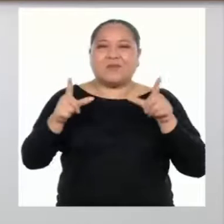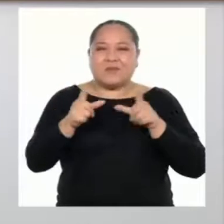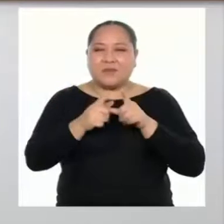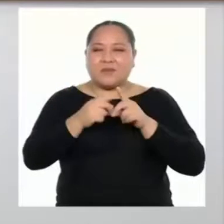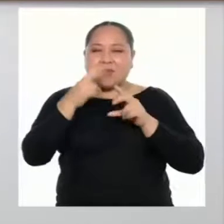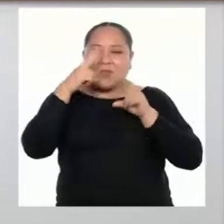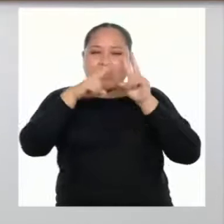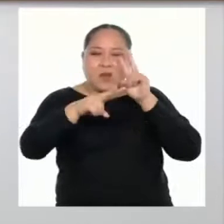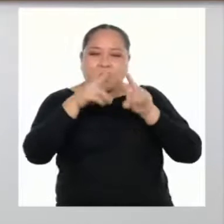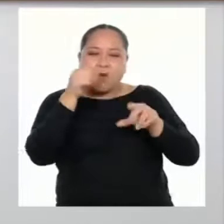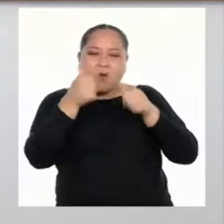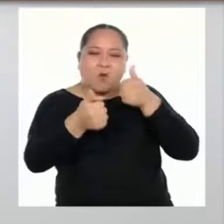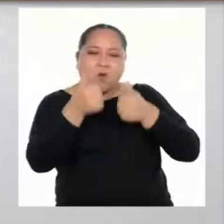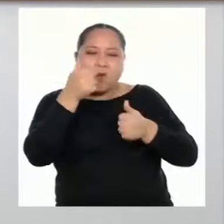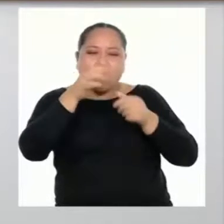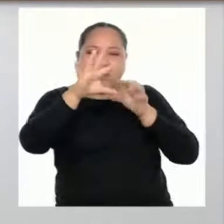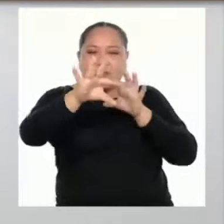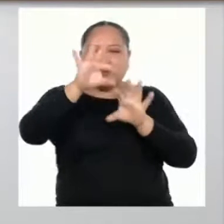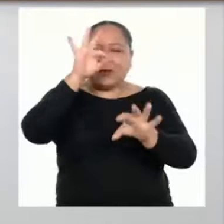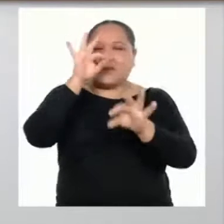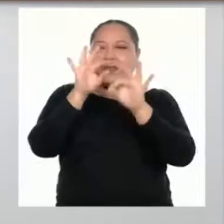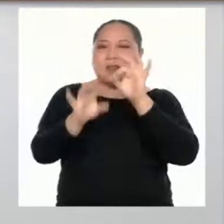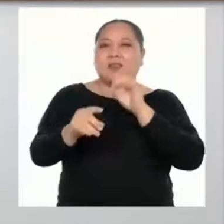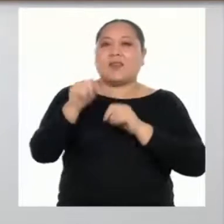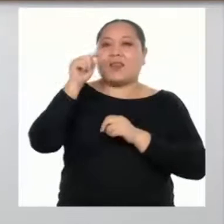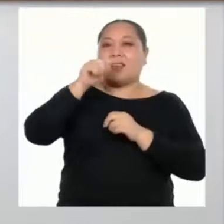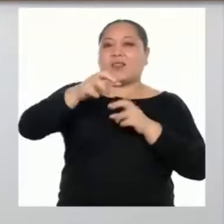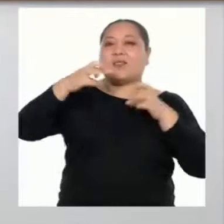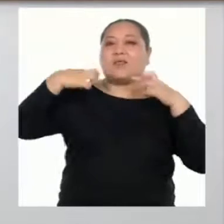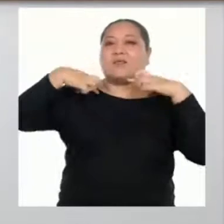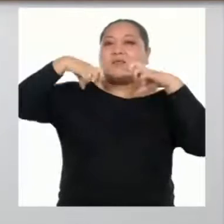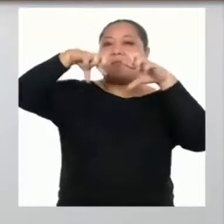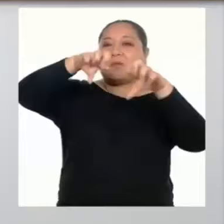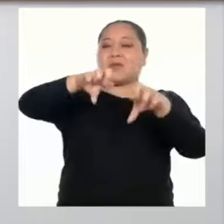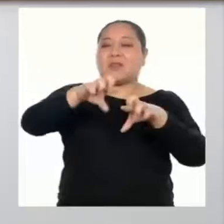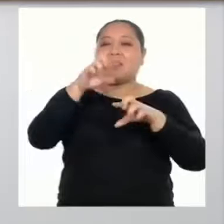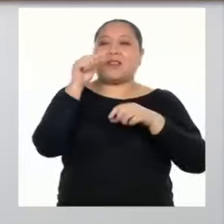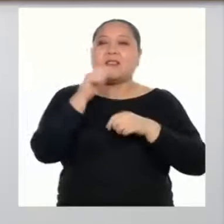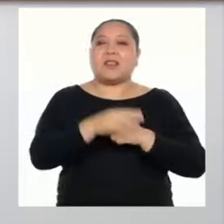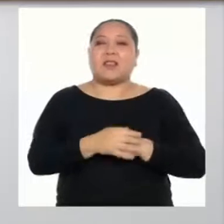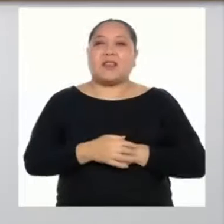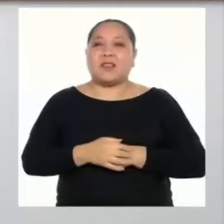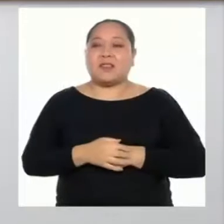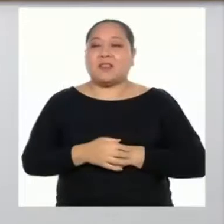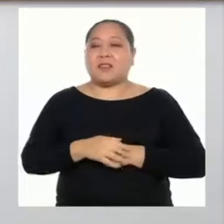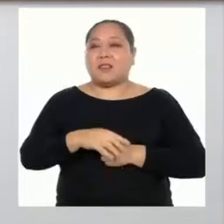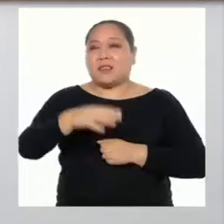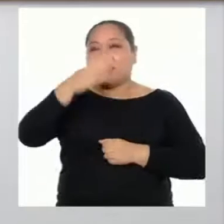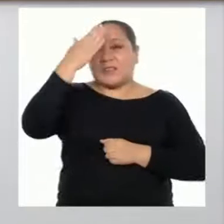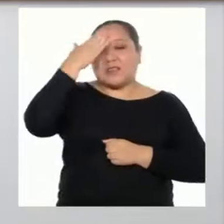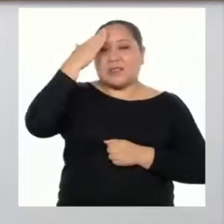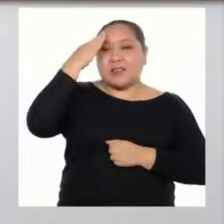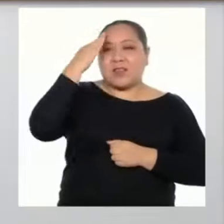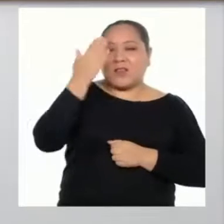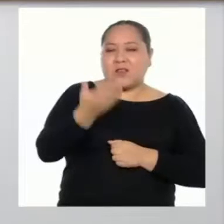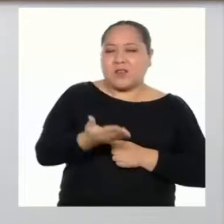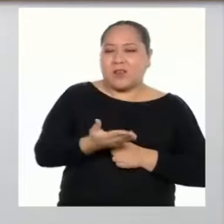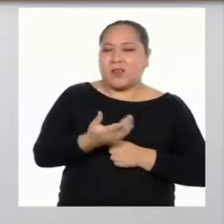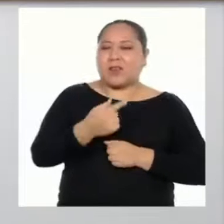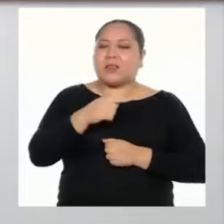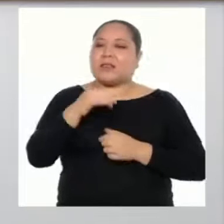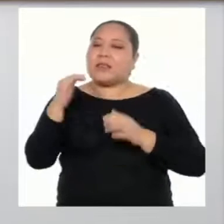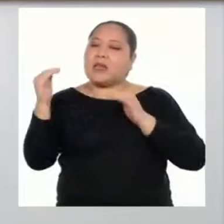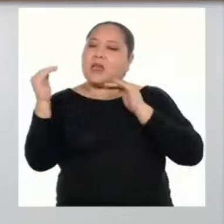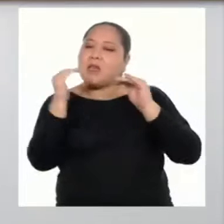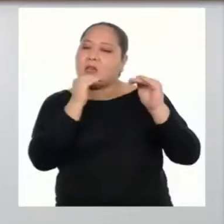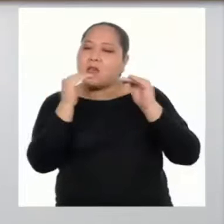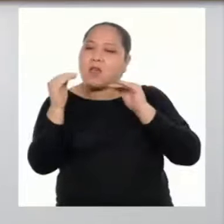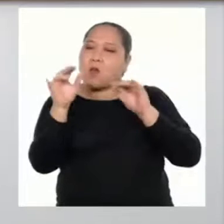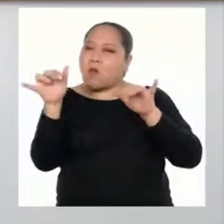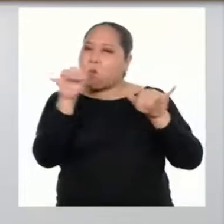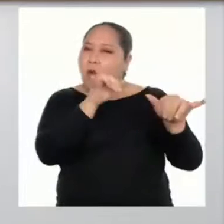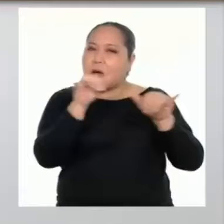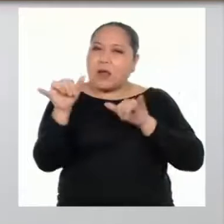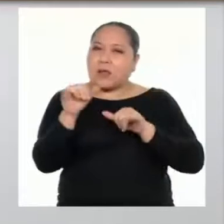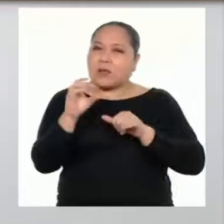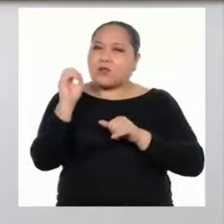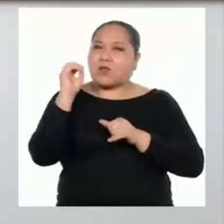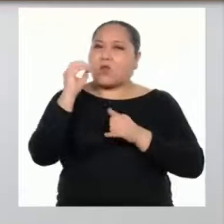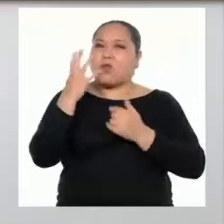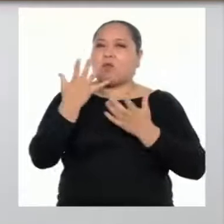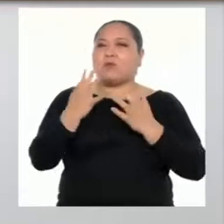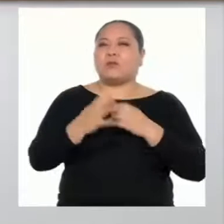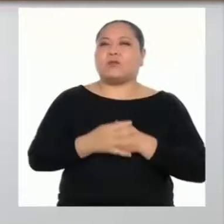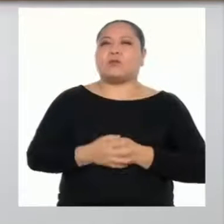vamos a encontrar, pues eso nos permitirá saber si hablamos de semejanzas o diferencias.